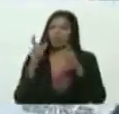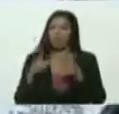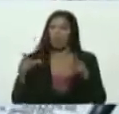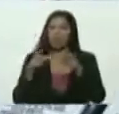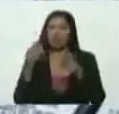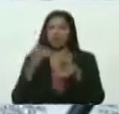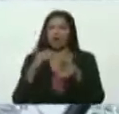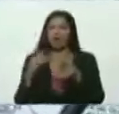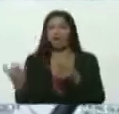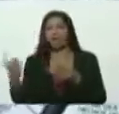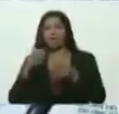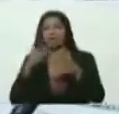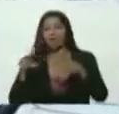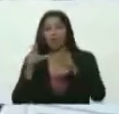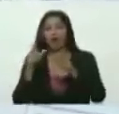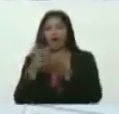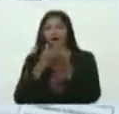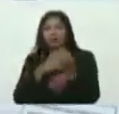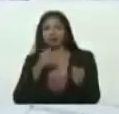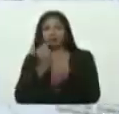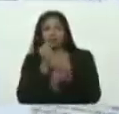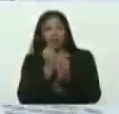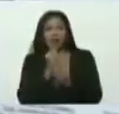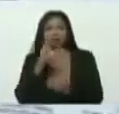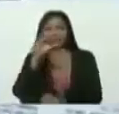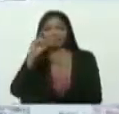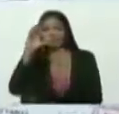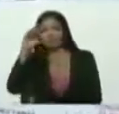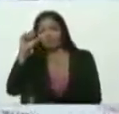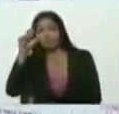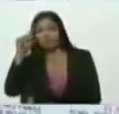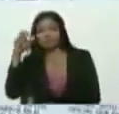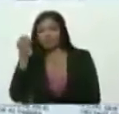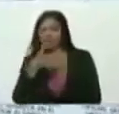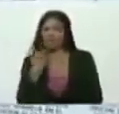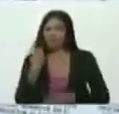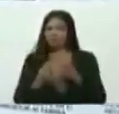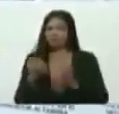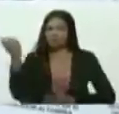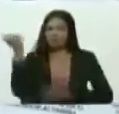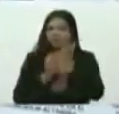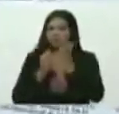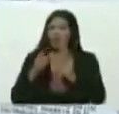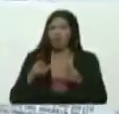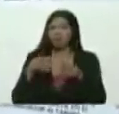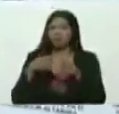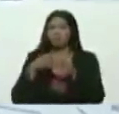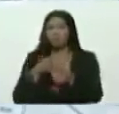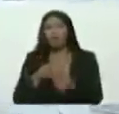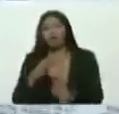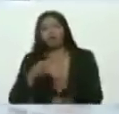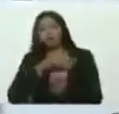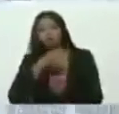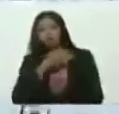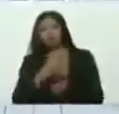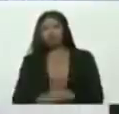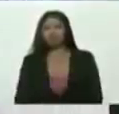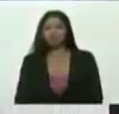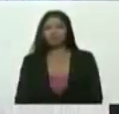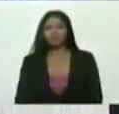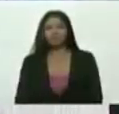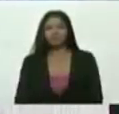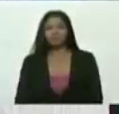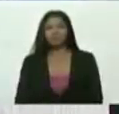que proviene de exfuncionarios del CICPC, cuya función era asesinar dirigentes sociales, y ahora